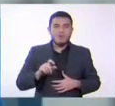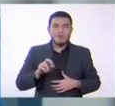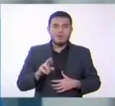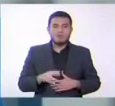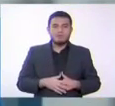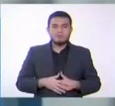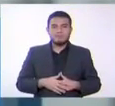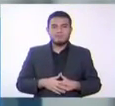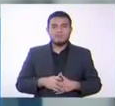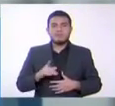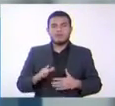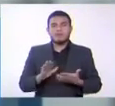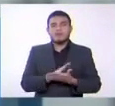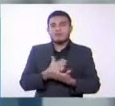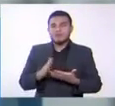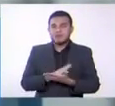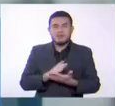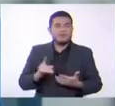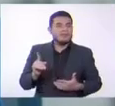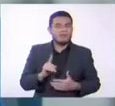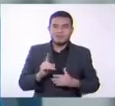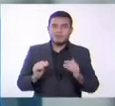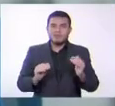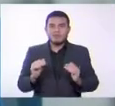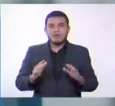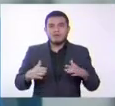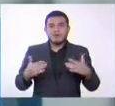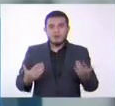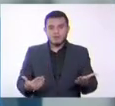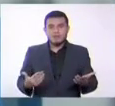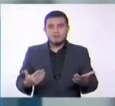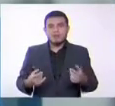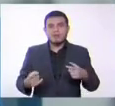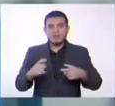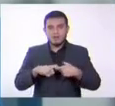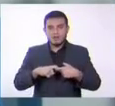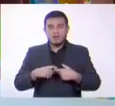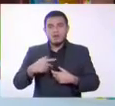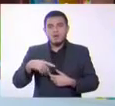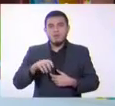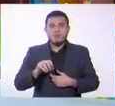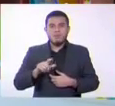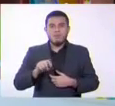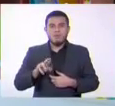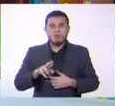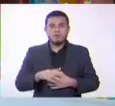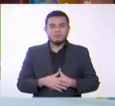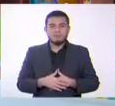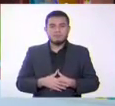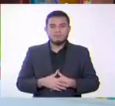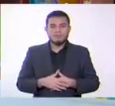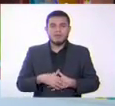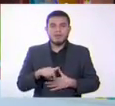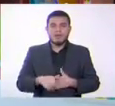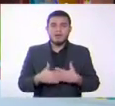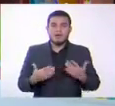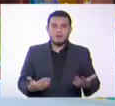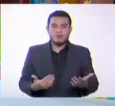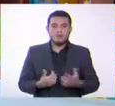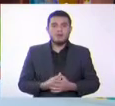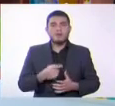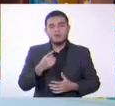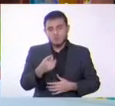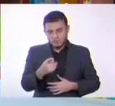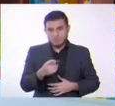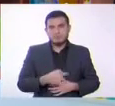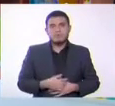un compartimiento no equitativo cuando el enlace es polar. Ahora, con tus